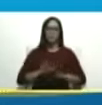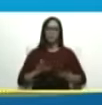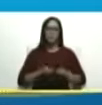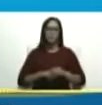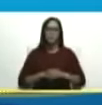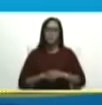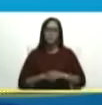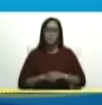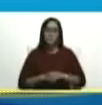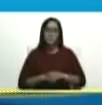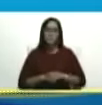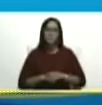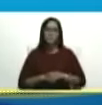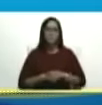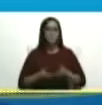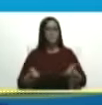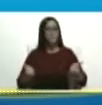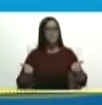¿Qué?